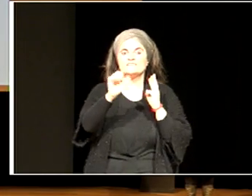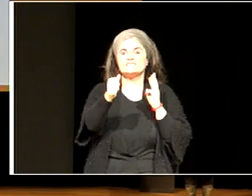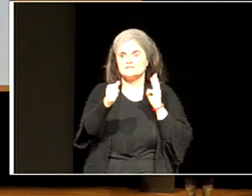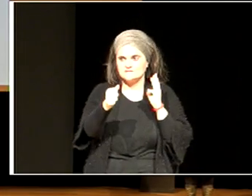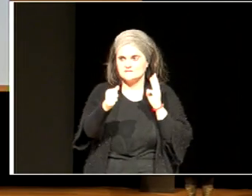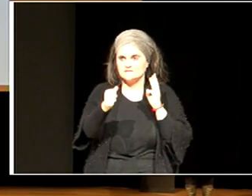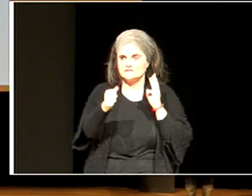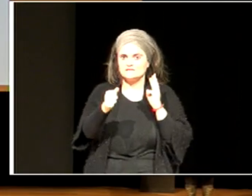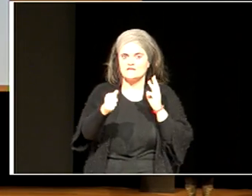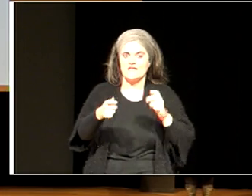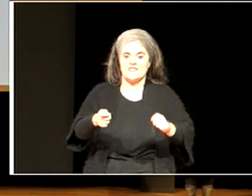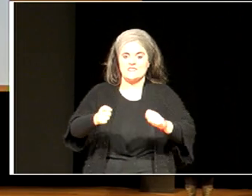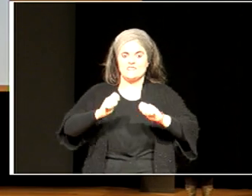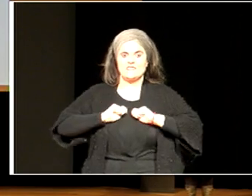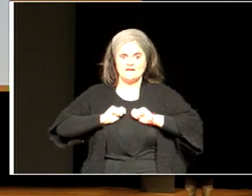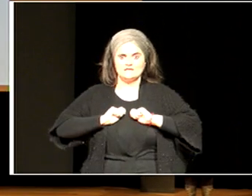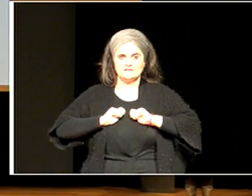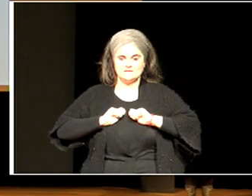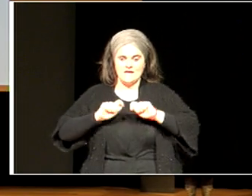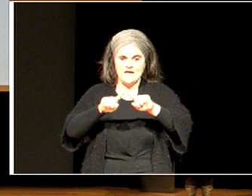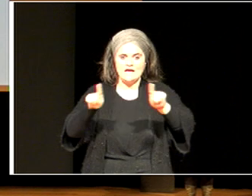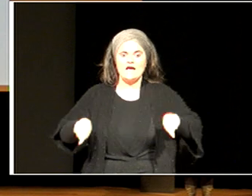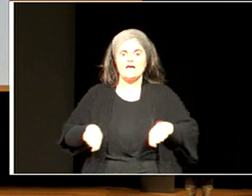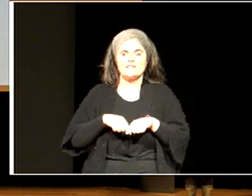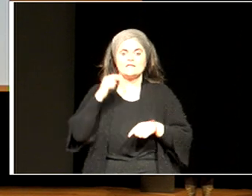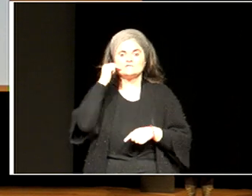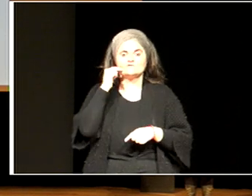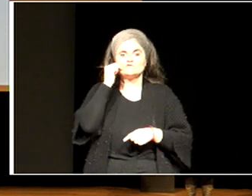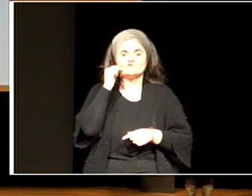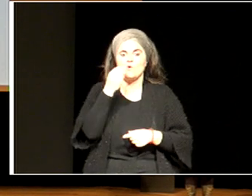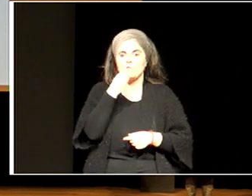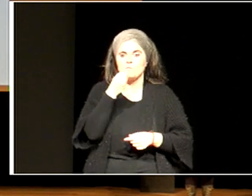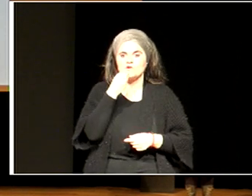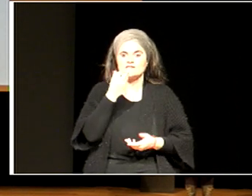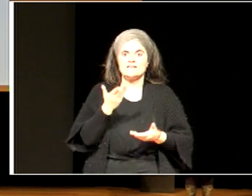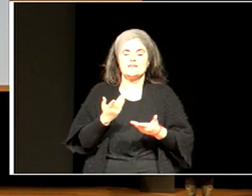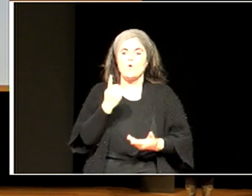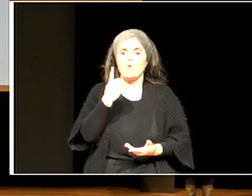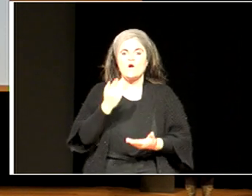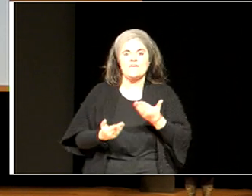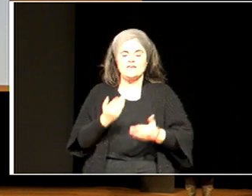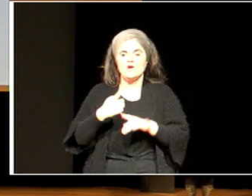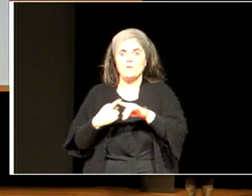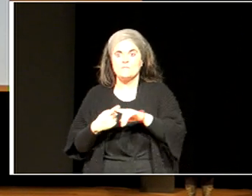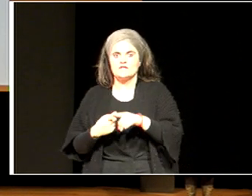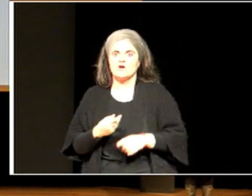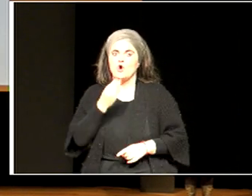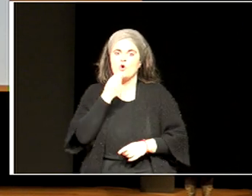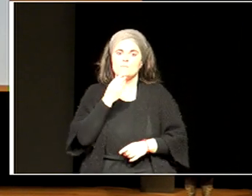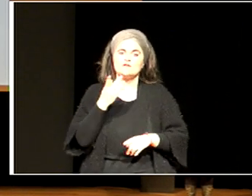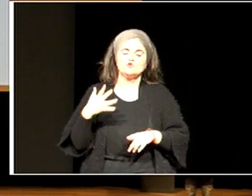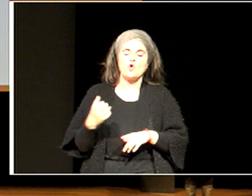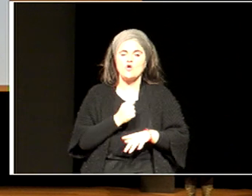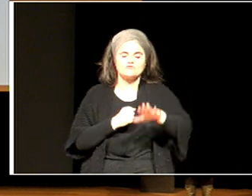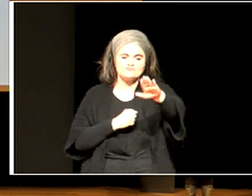una caja de bombones de kilo y medio se come todos los de la fila de la izquierda que son de licor